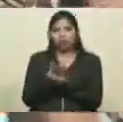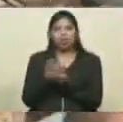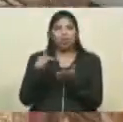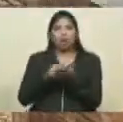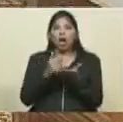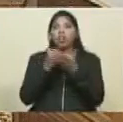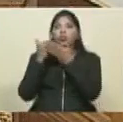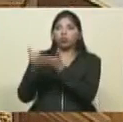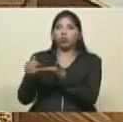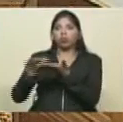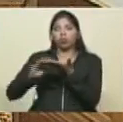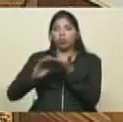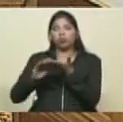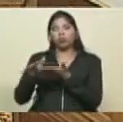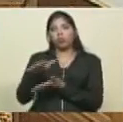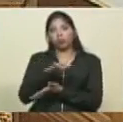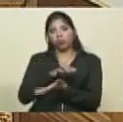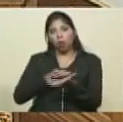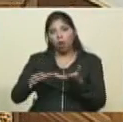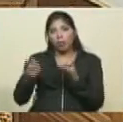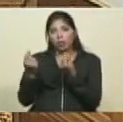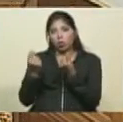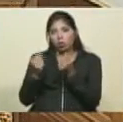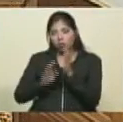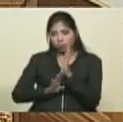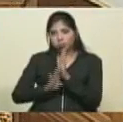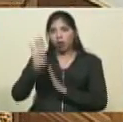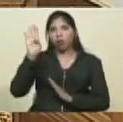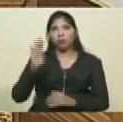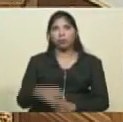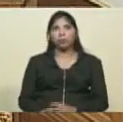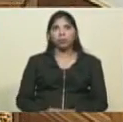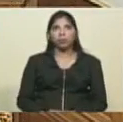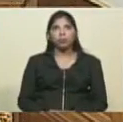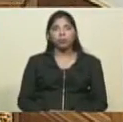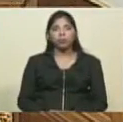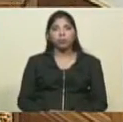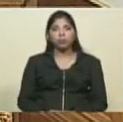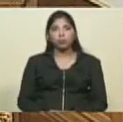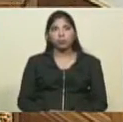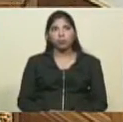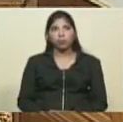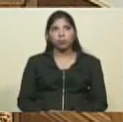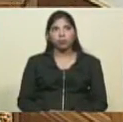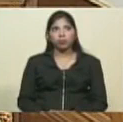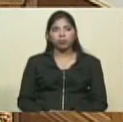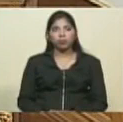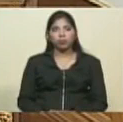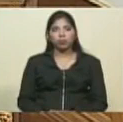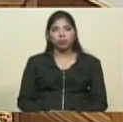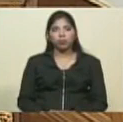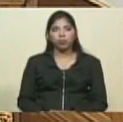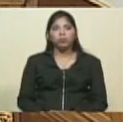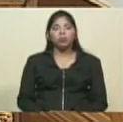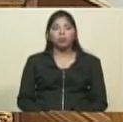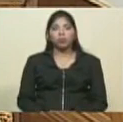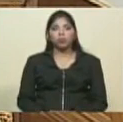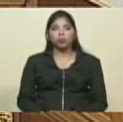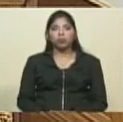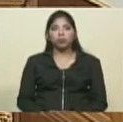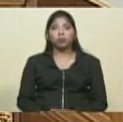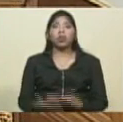Plan Económico de Paz Constituyente para apalancar la economía, la